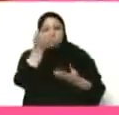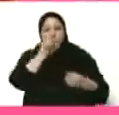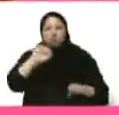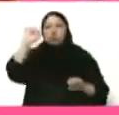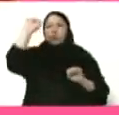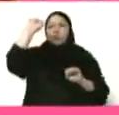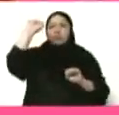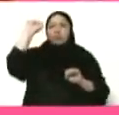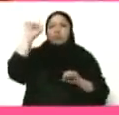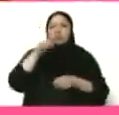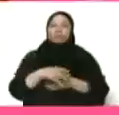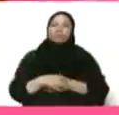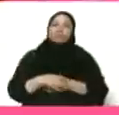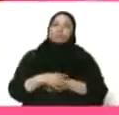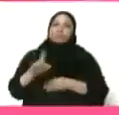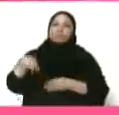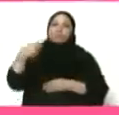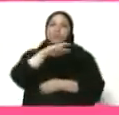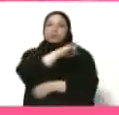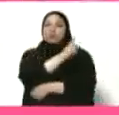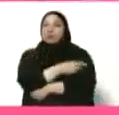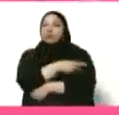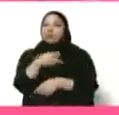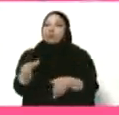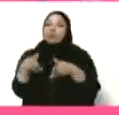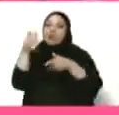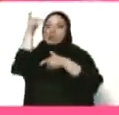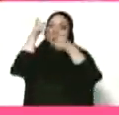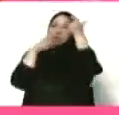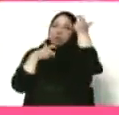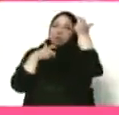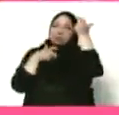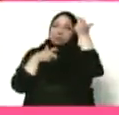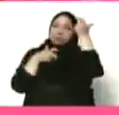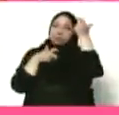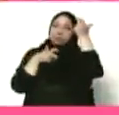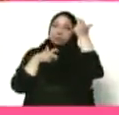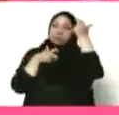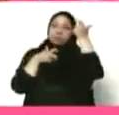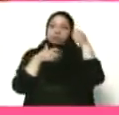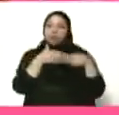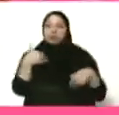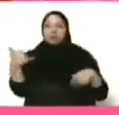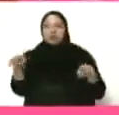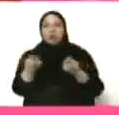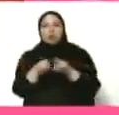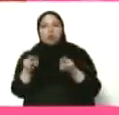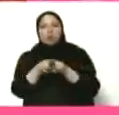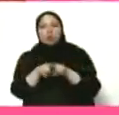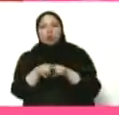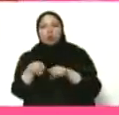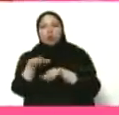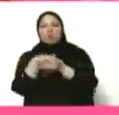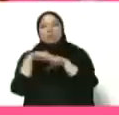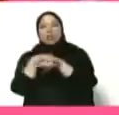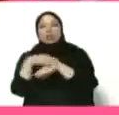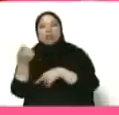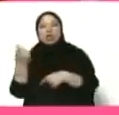Que después que llegaron al poder, que después que ganó el comandante Chávez, lo que querían era su tajada. ¿Cuántos ministerios me vas a dar